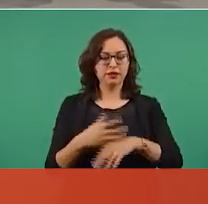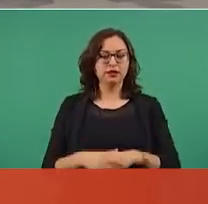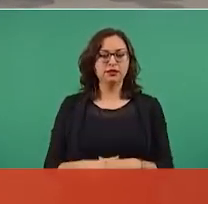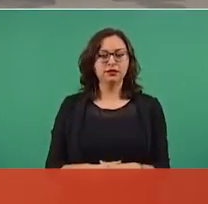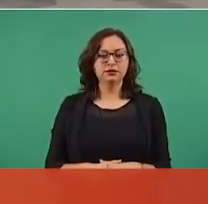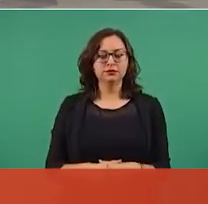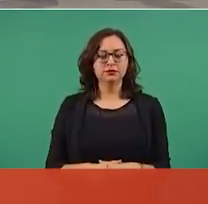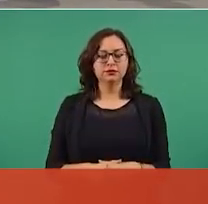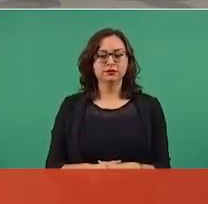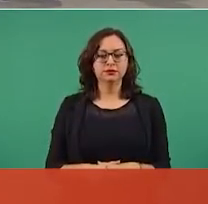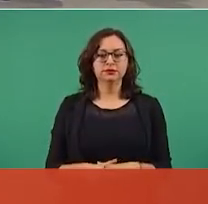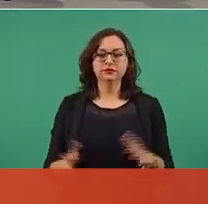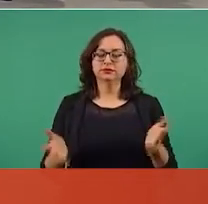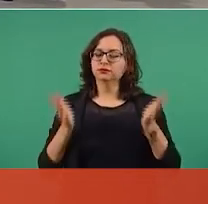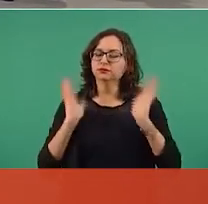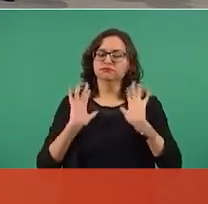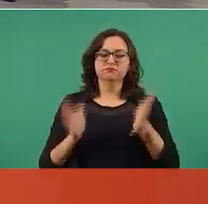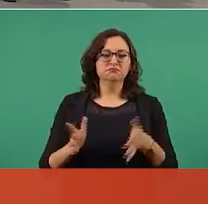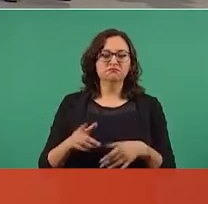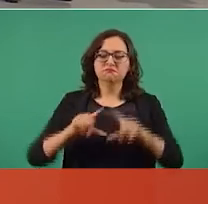que nos había llevado el tren.